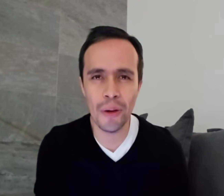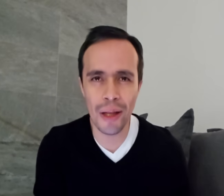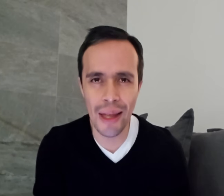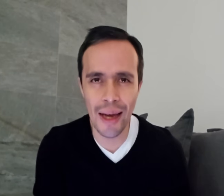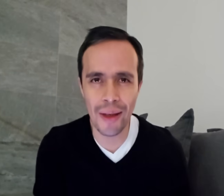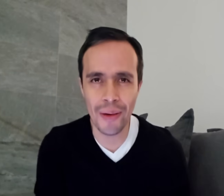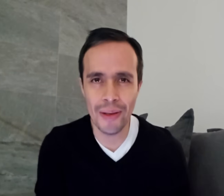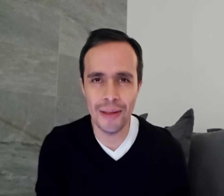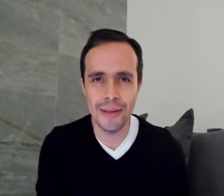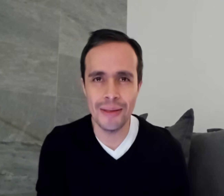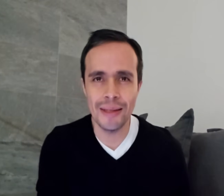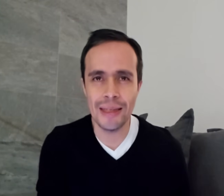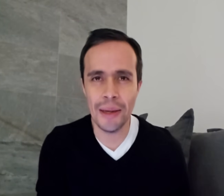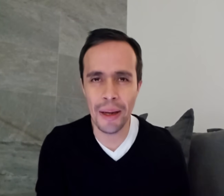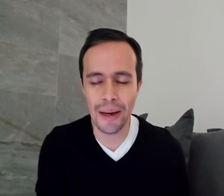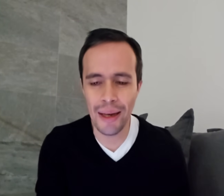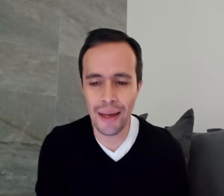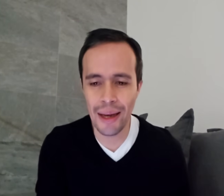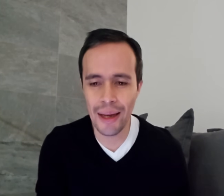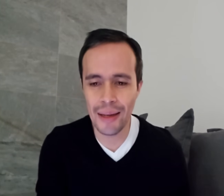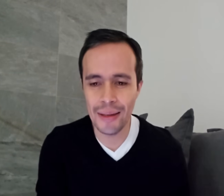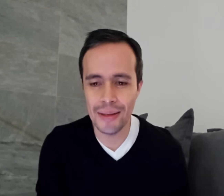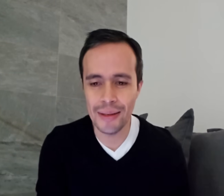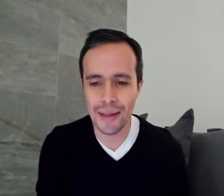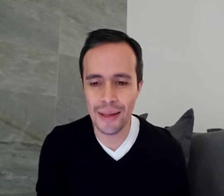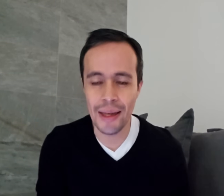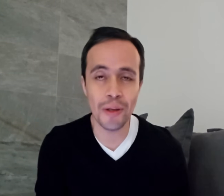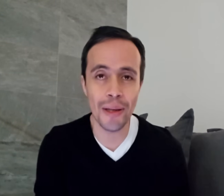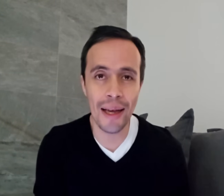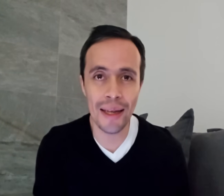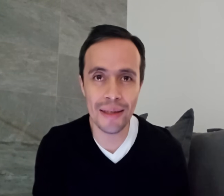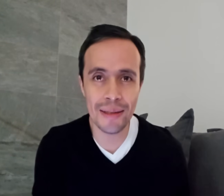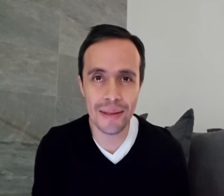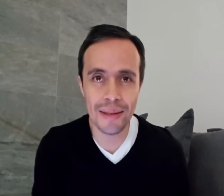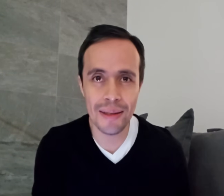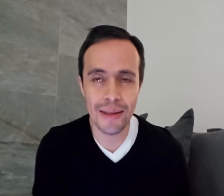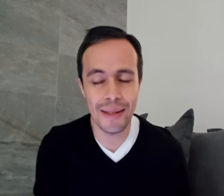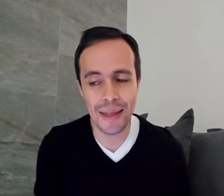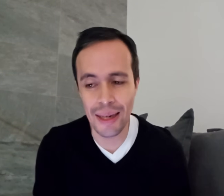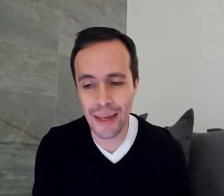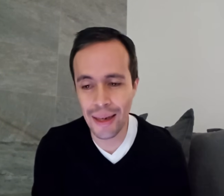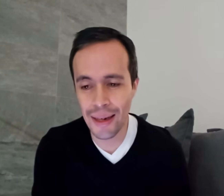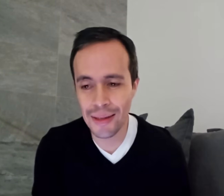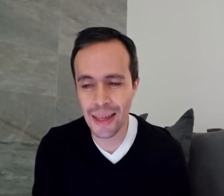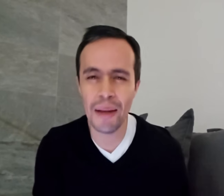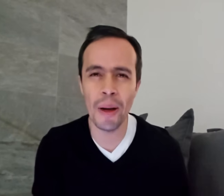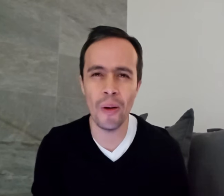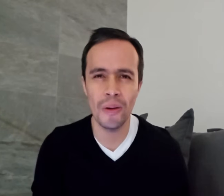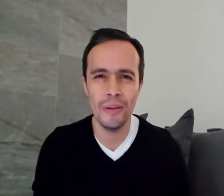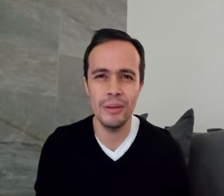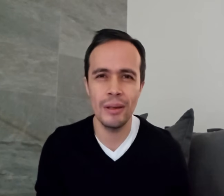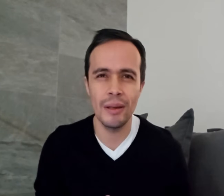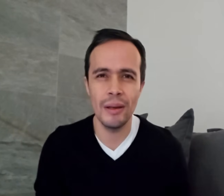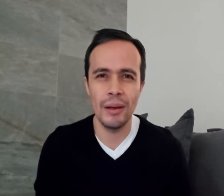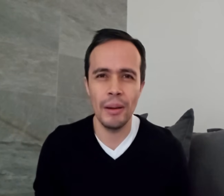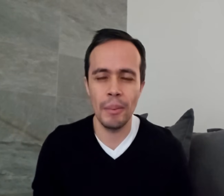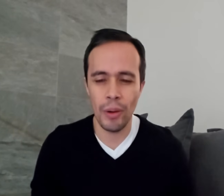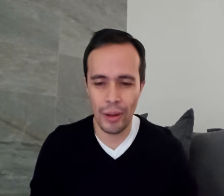El PRI autoritario de Echeverría, de Díaz Ordaz, de Salinas, que era mejor,